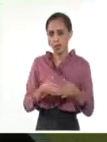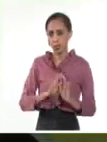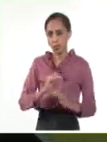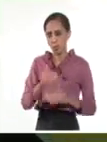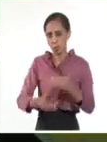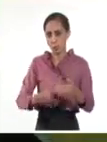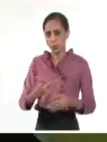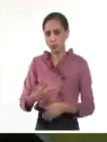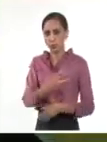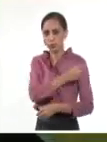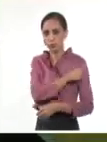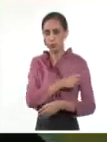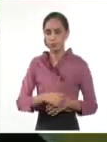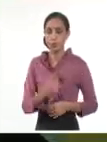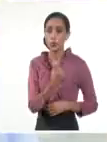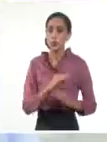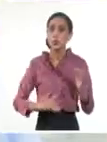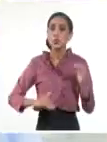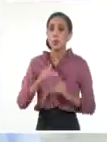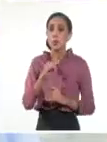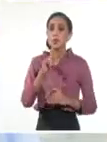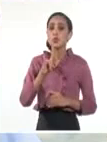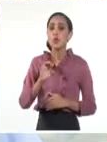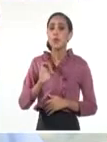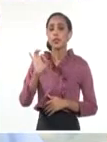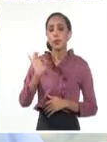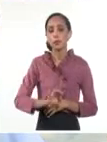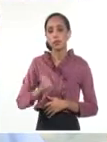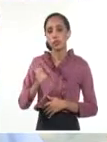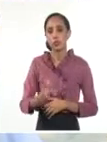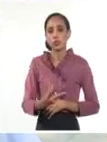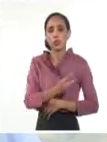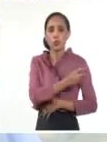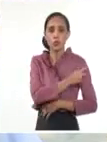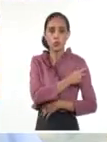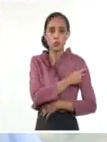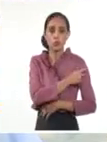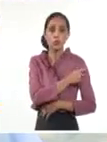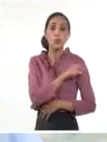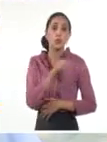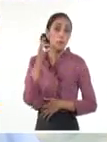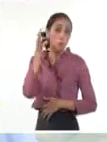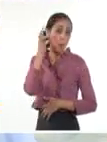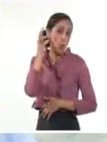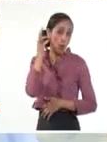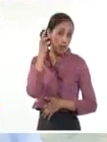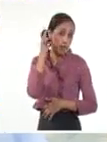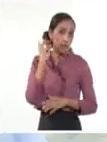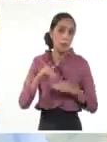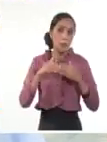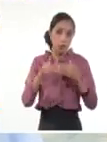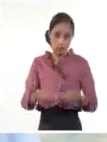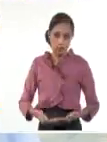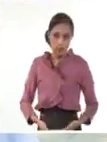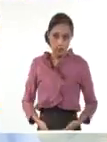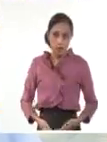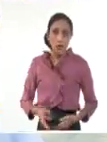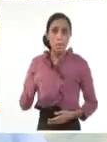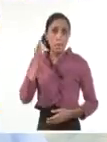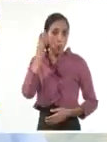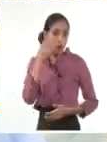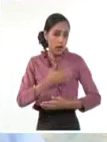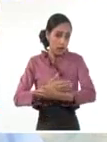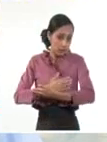vacunatorios sobrepasamos el 90% en la vacunación de la de las mujeres ejercite a las embarazadas de las mujeres que